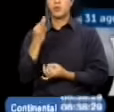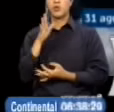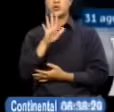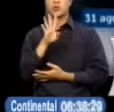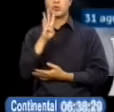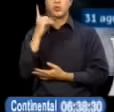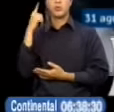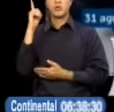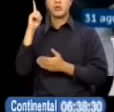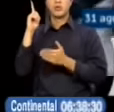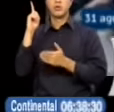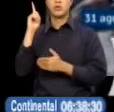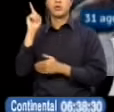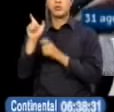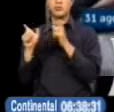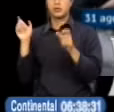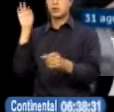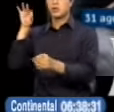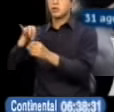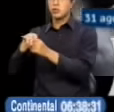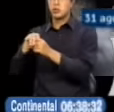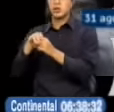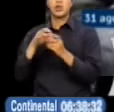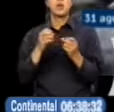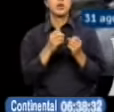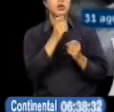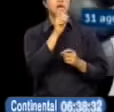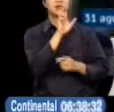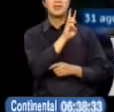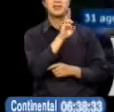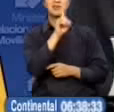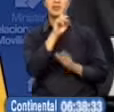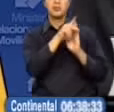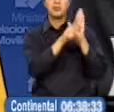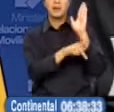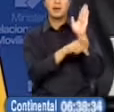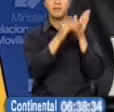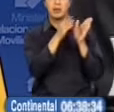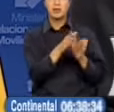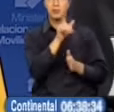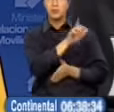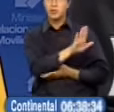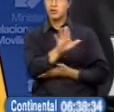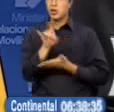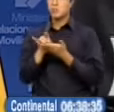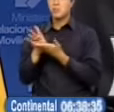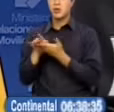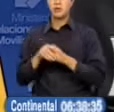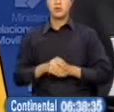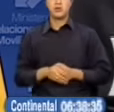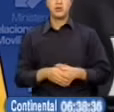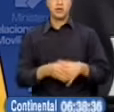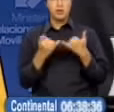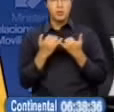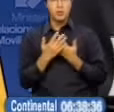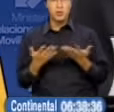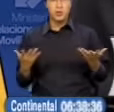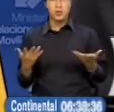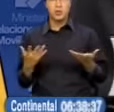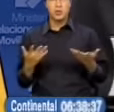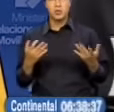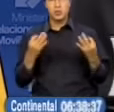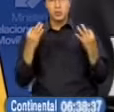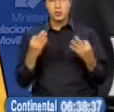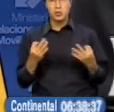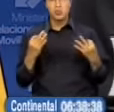54 millones de brasileños y destituida por 61 legisladores el estudio procedimiento de la institución no cumplió